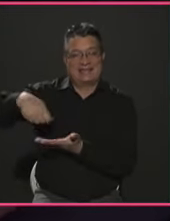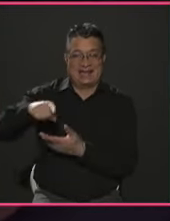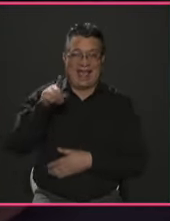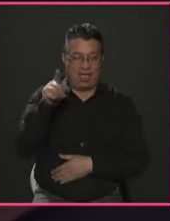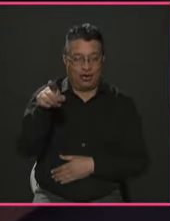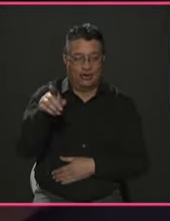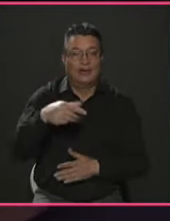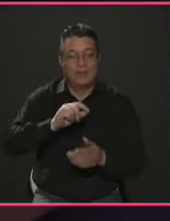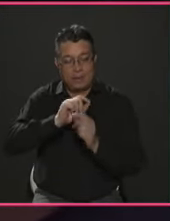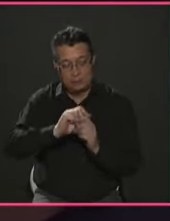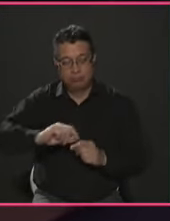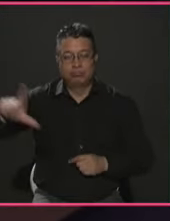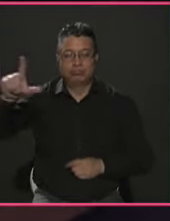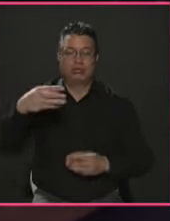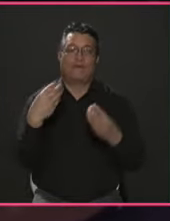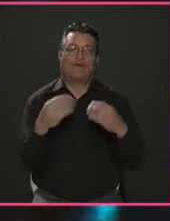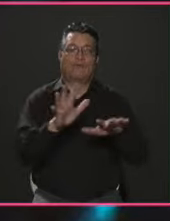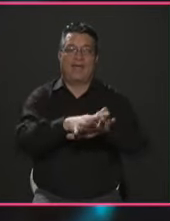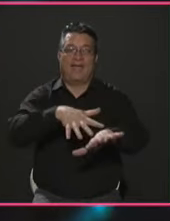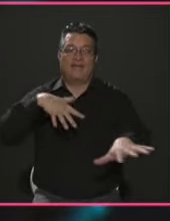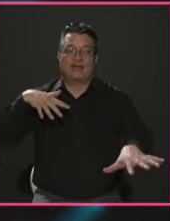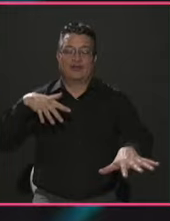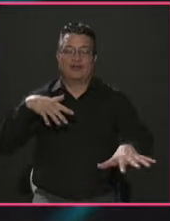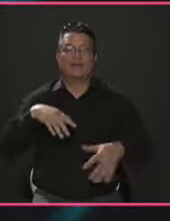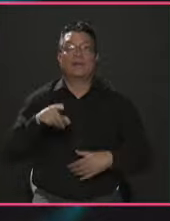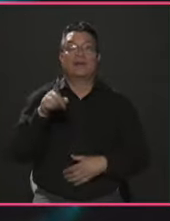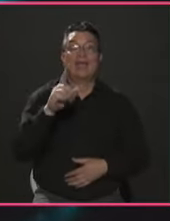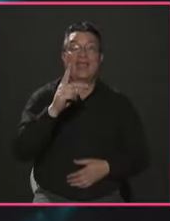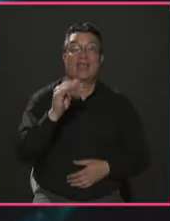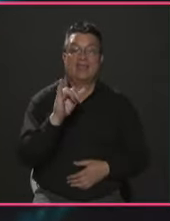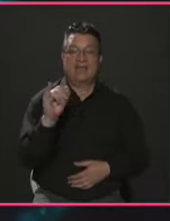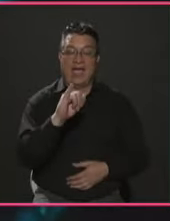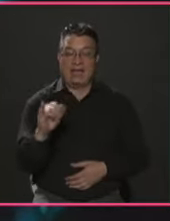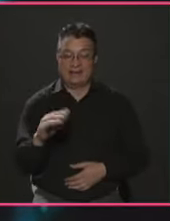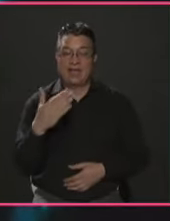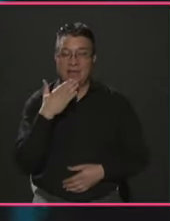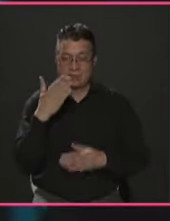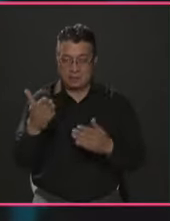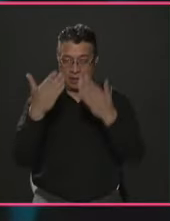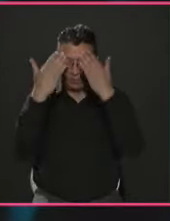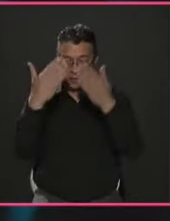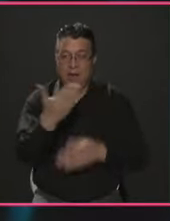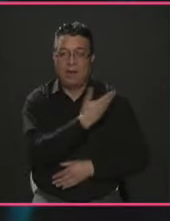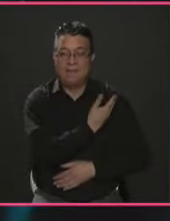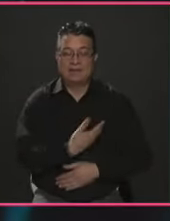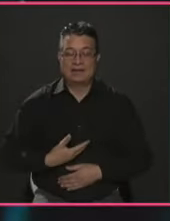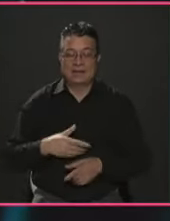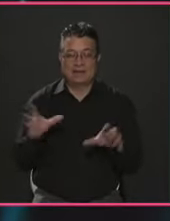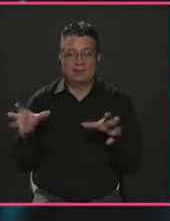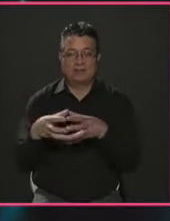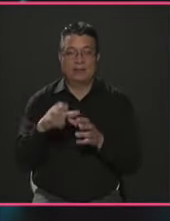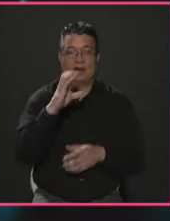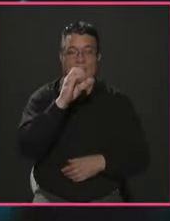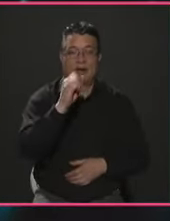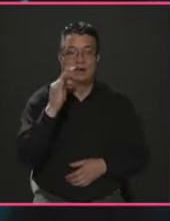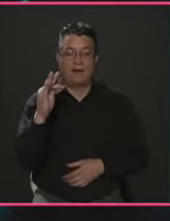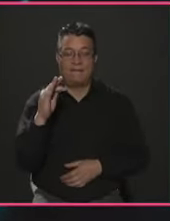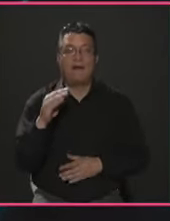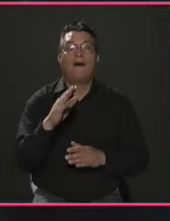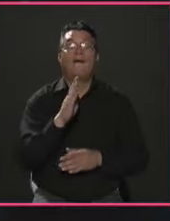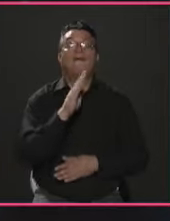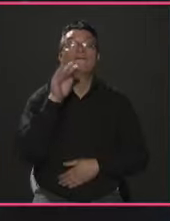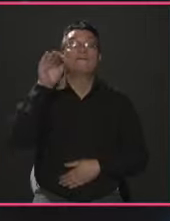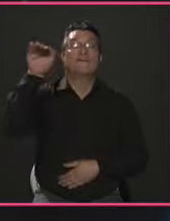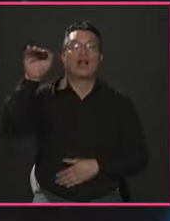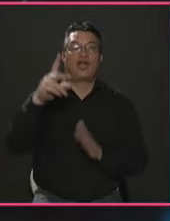gestó este gran evento Sergio D Granados también los saludamos presidente ejecutivo de caf banco de desarrollo de